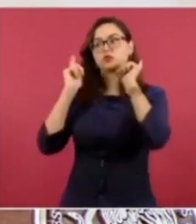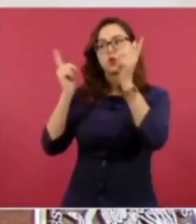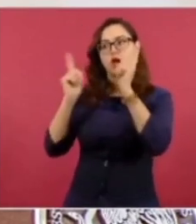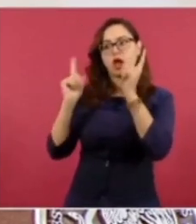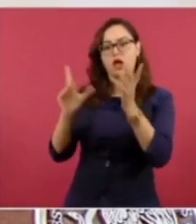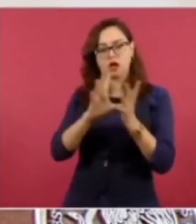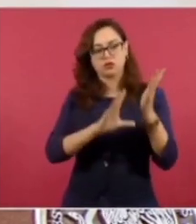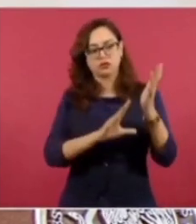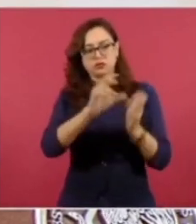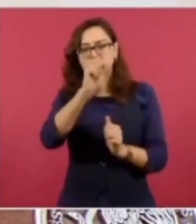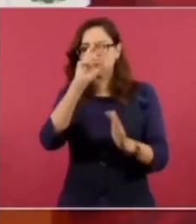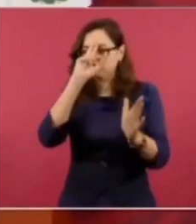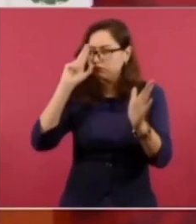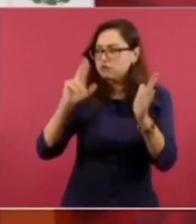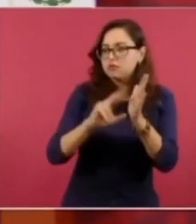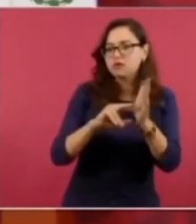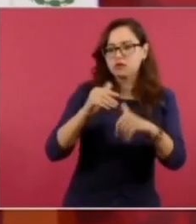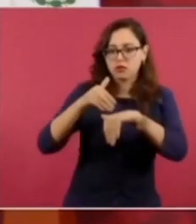legalidad.